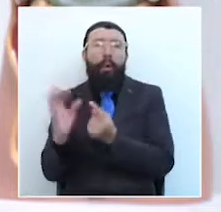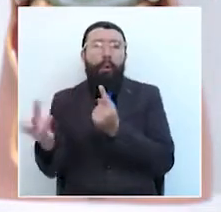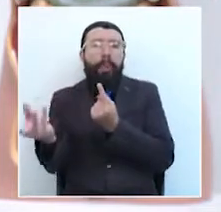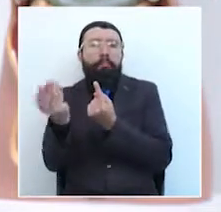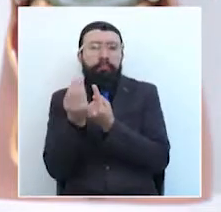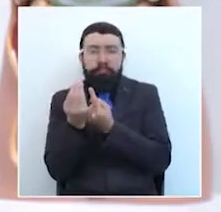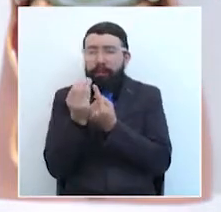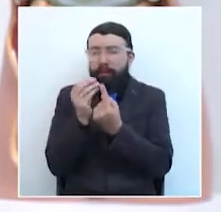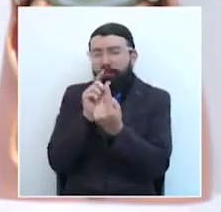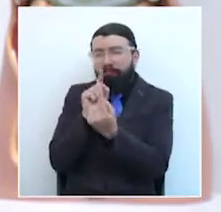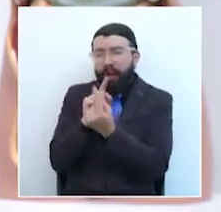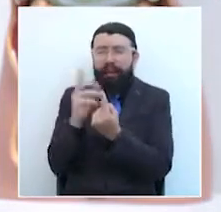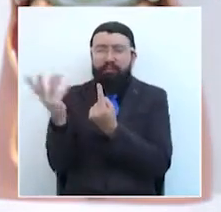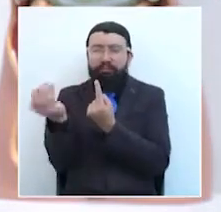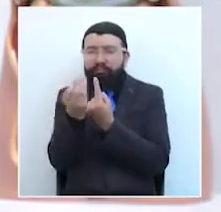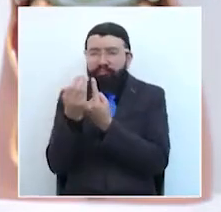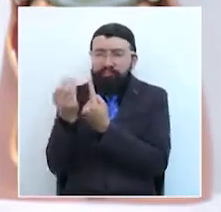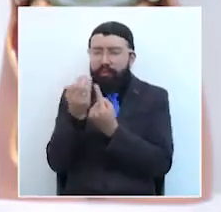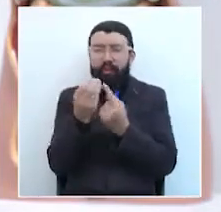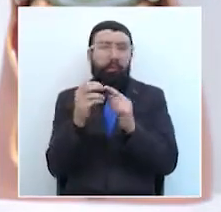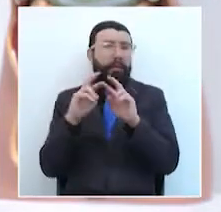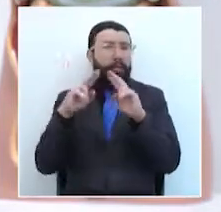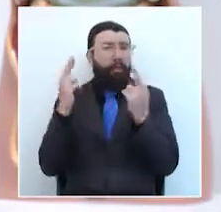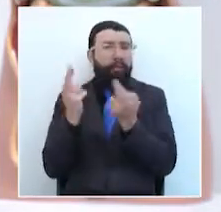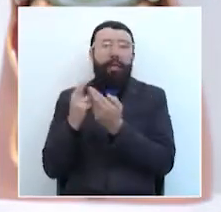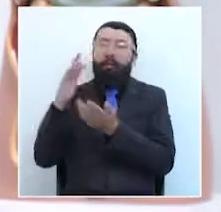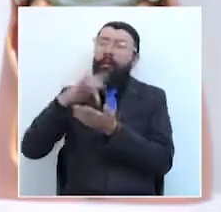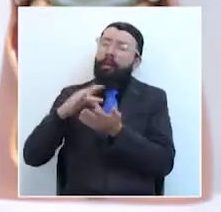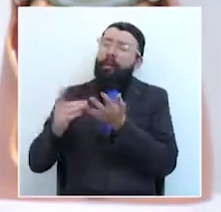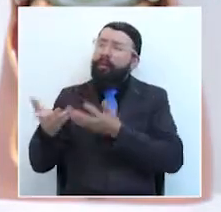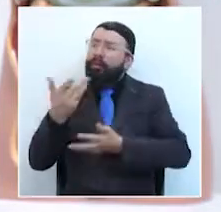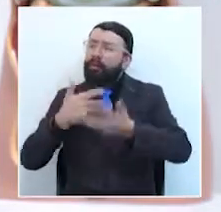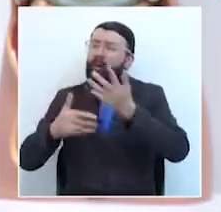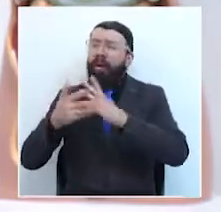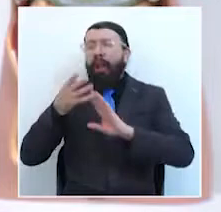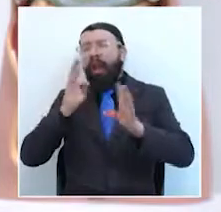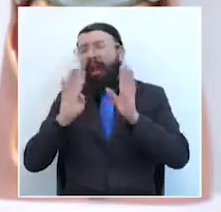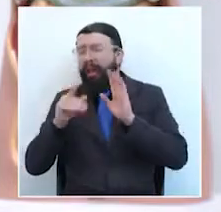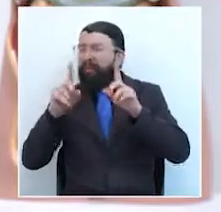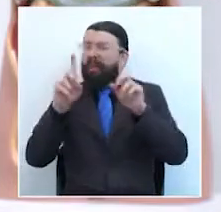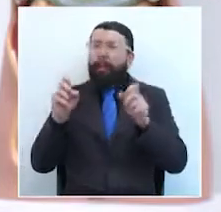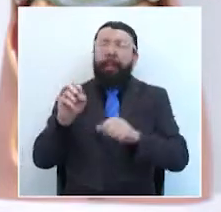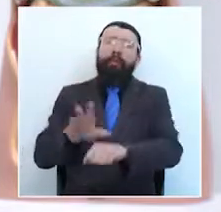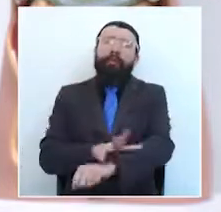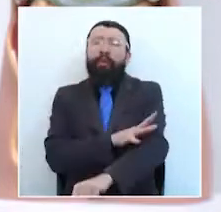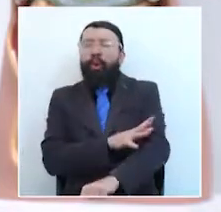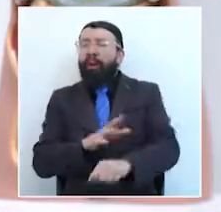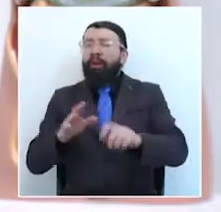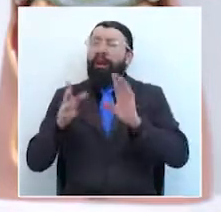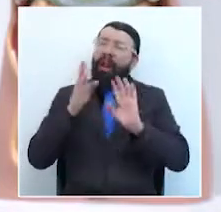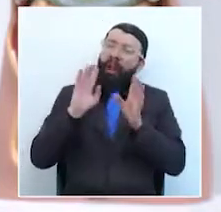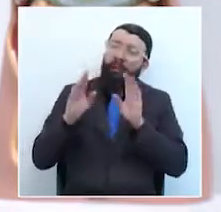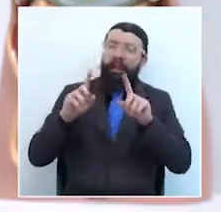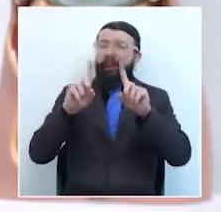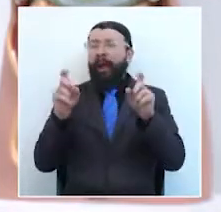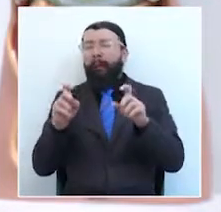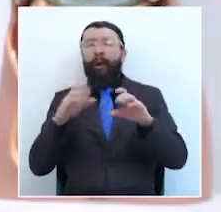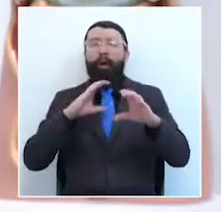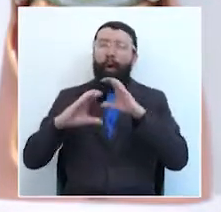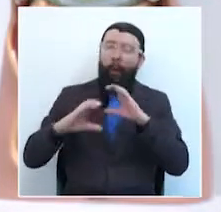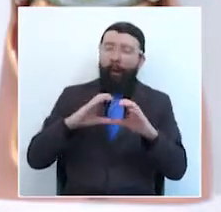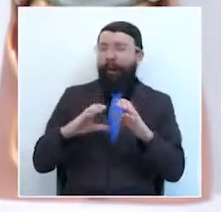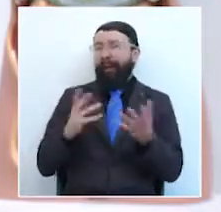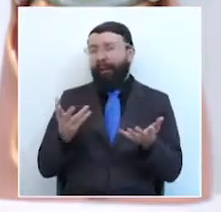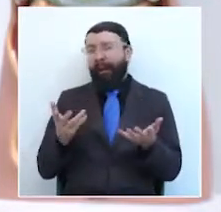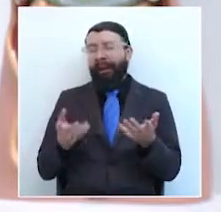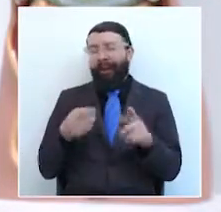que van personas que nos reunimos a hablar de acerca de las emociones hablar acerca de la comunicación de